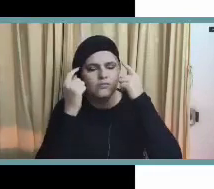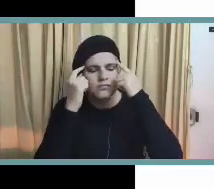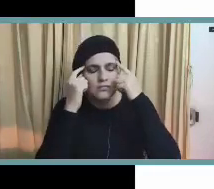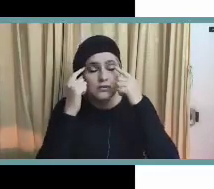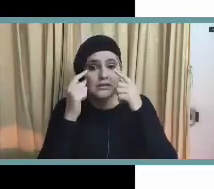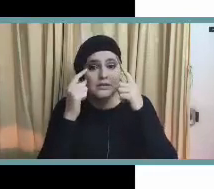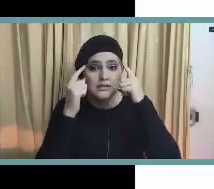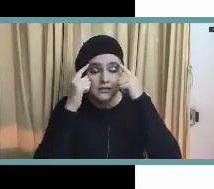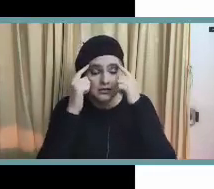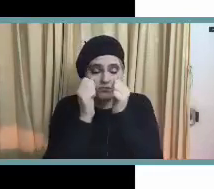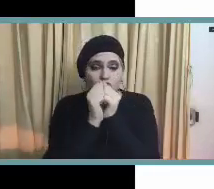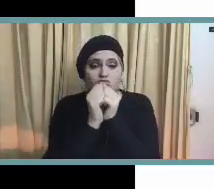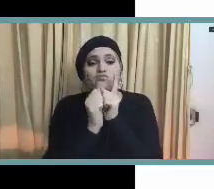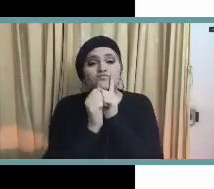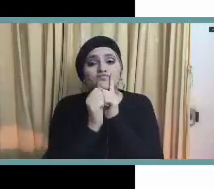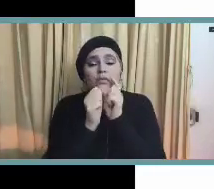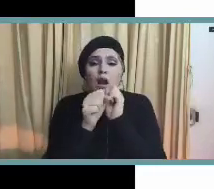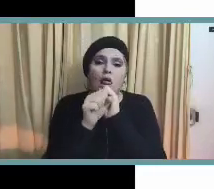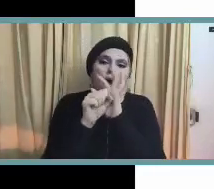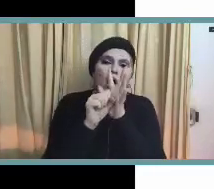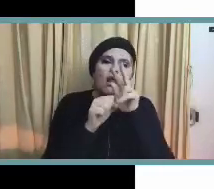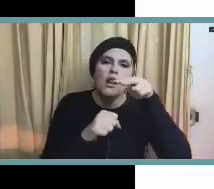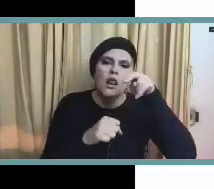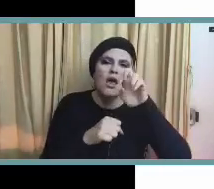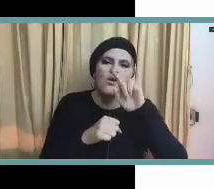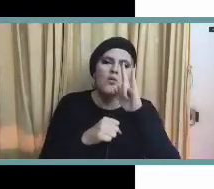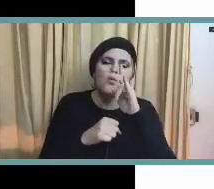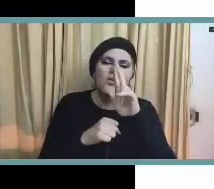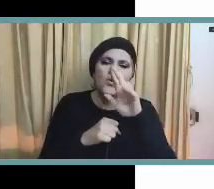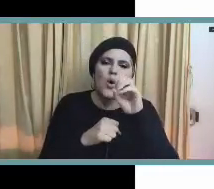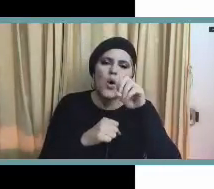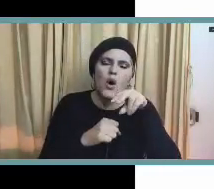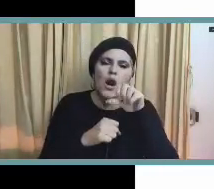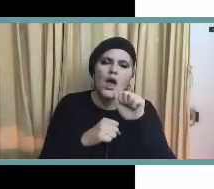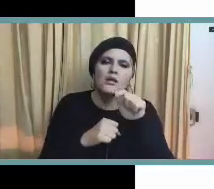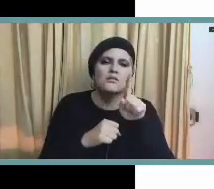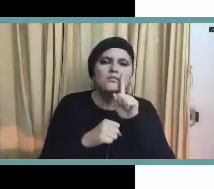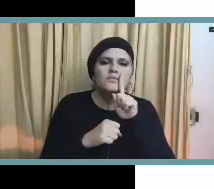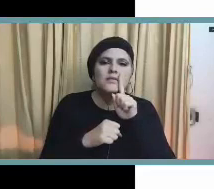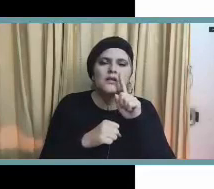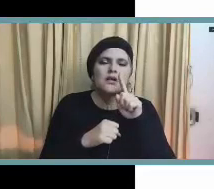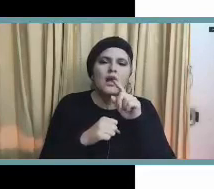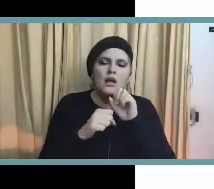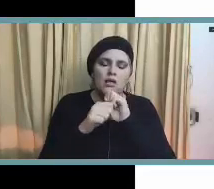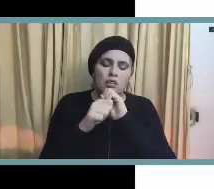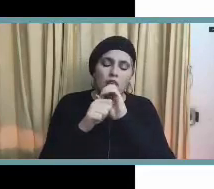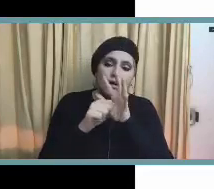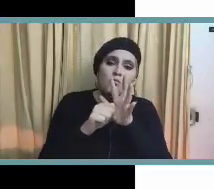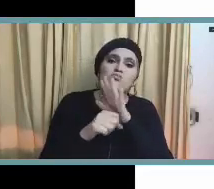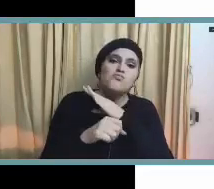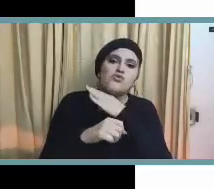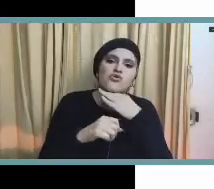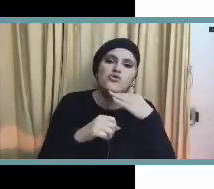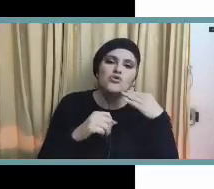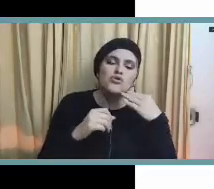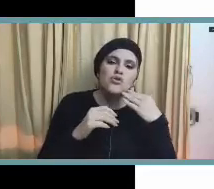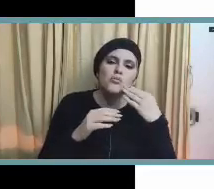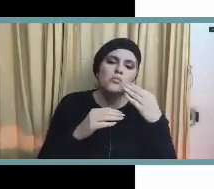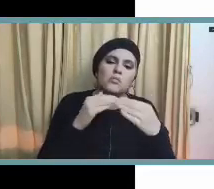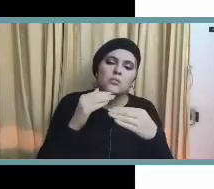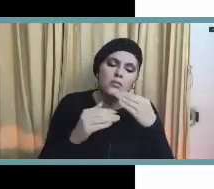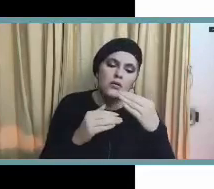que, digamos, eliminar, que eso se llama la apoptosis, que es la muerte celular programada, y que ese proceso apoptótico,